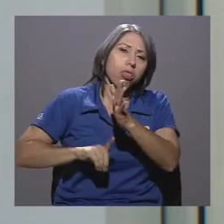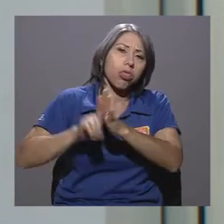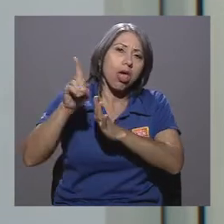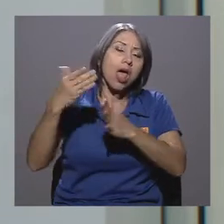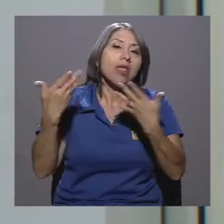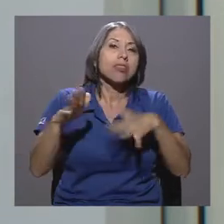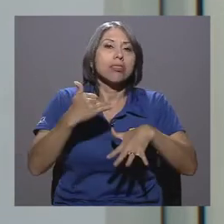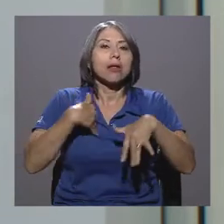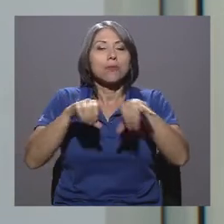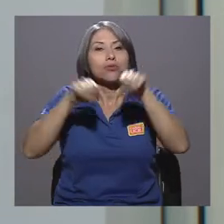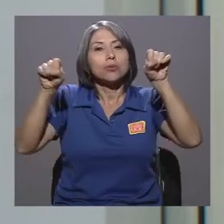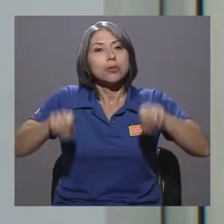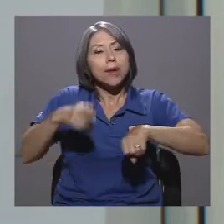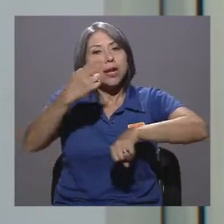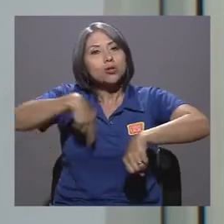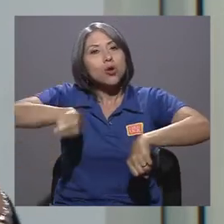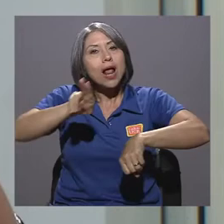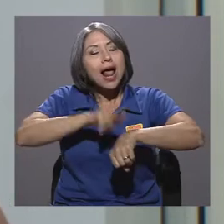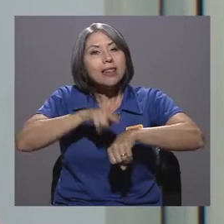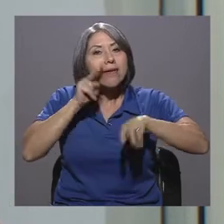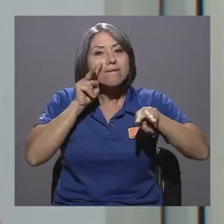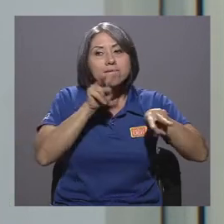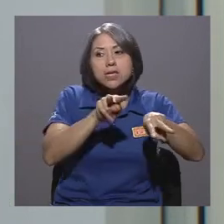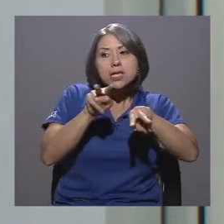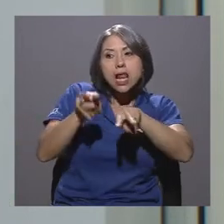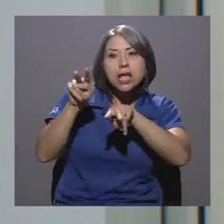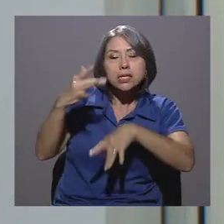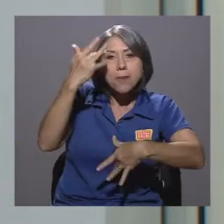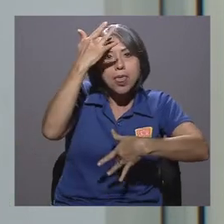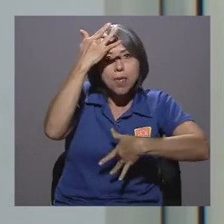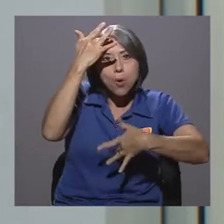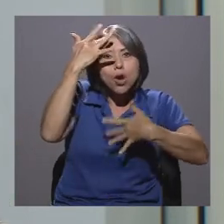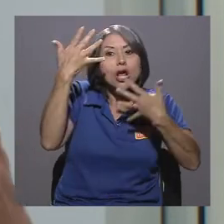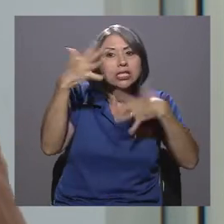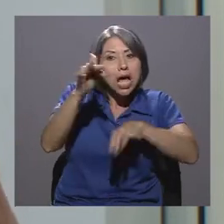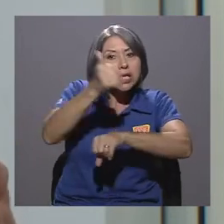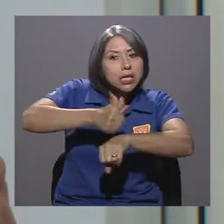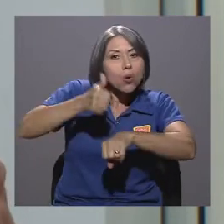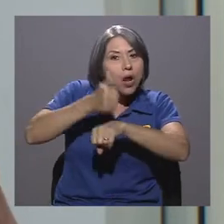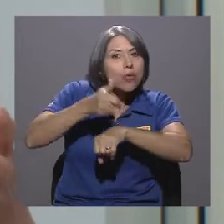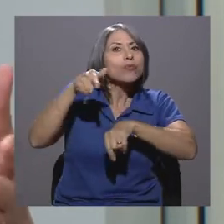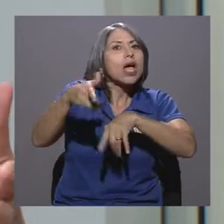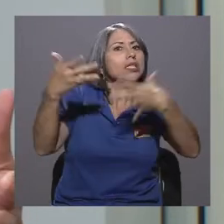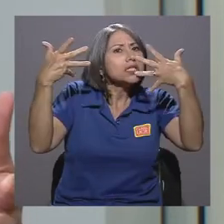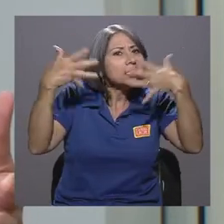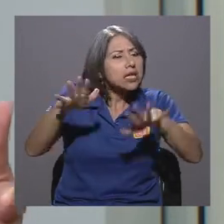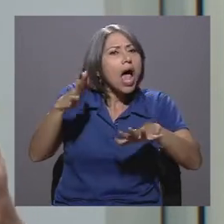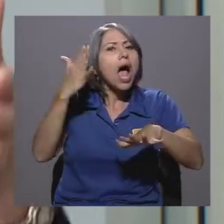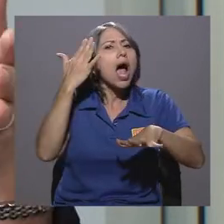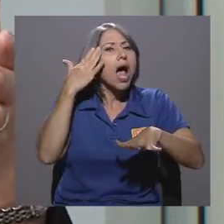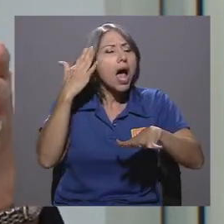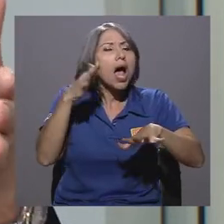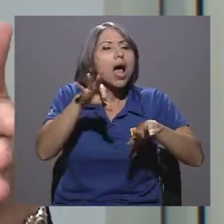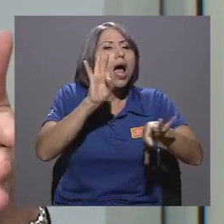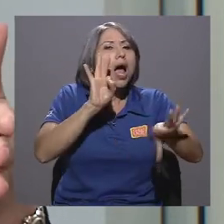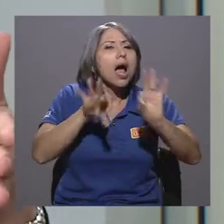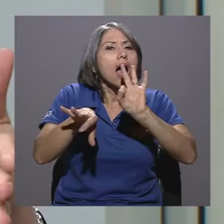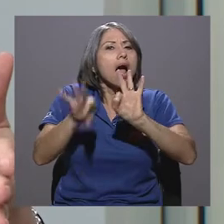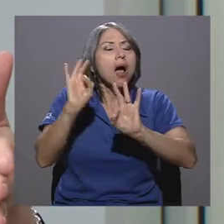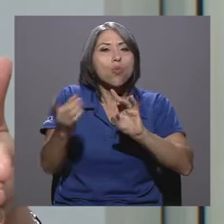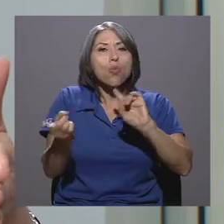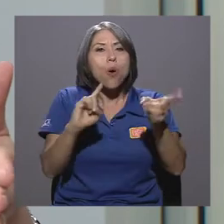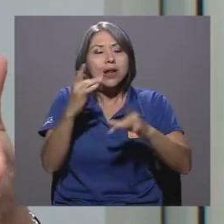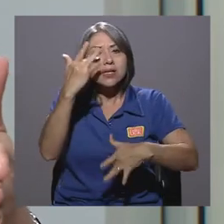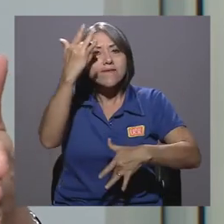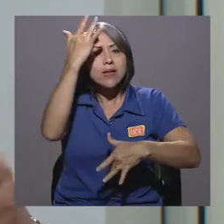sistema nacional de vigilancia epidemiológica instaurado, donde ya se define cuáles son esas enfermedades de importancia